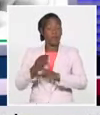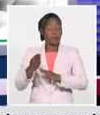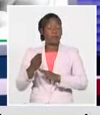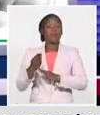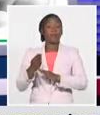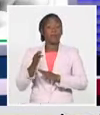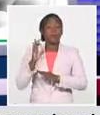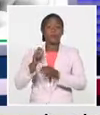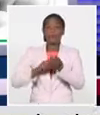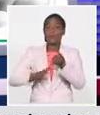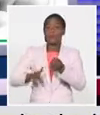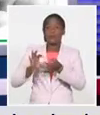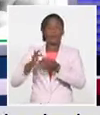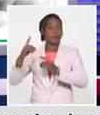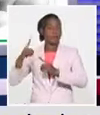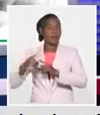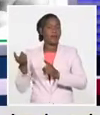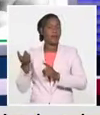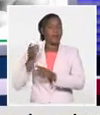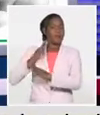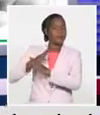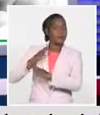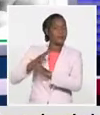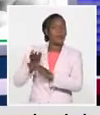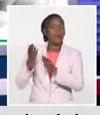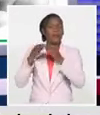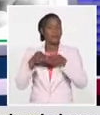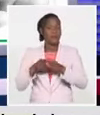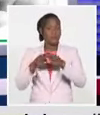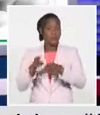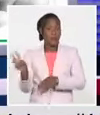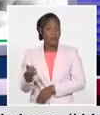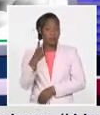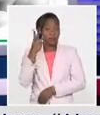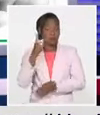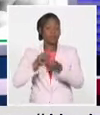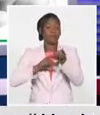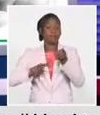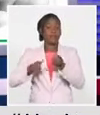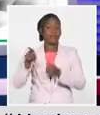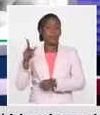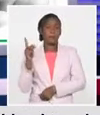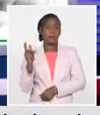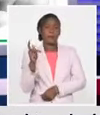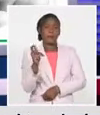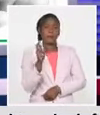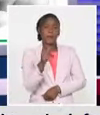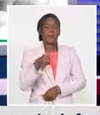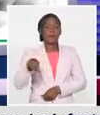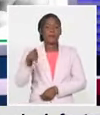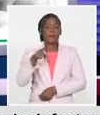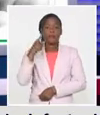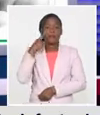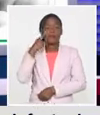Guantánamo, Santiago de Cuba, Granma. Y ha sido realmente un gran reto para la ciencia